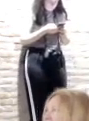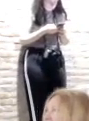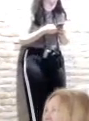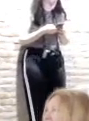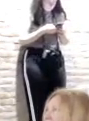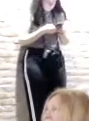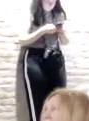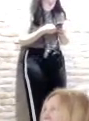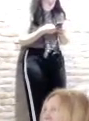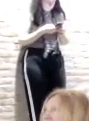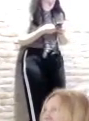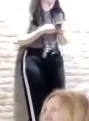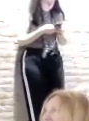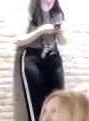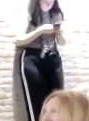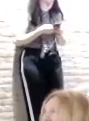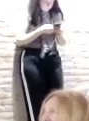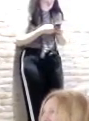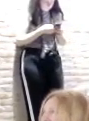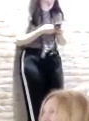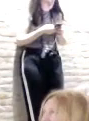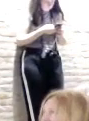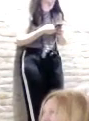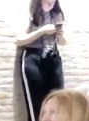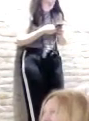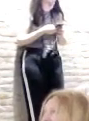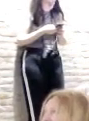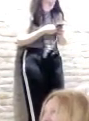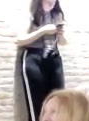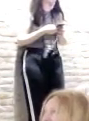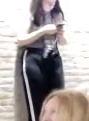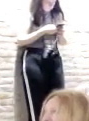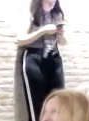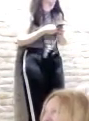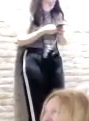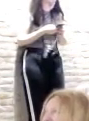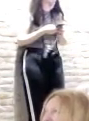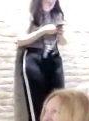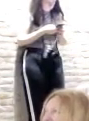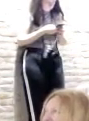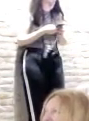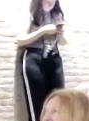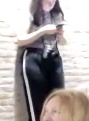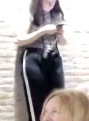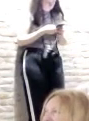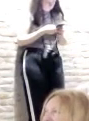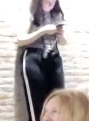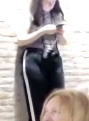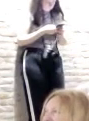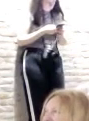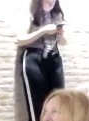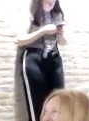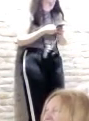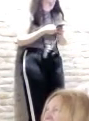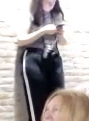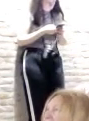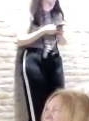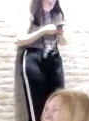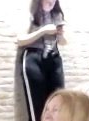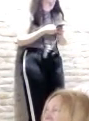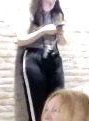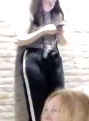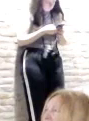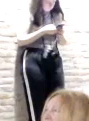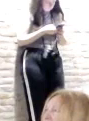lo quería contar porque realmente si vos se lo se lo podés recomendar a cualquier otra mujer ahí las mujeres con discapacidad estamos